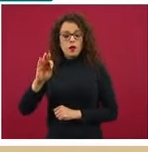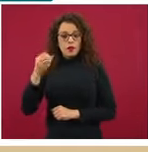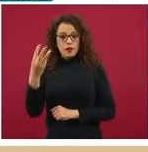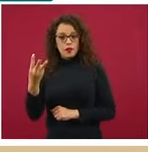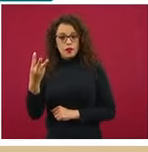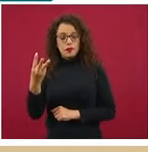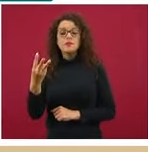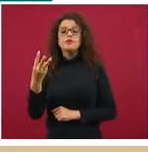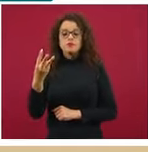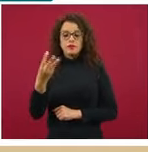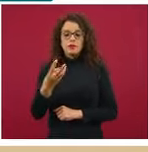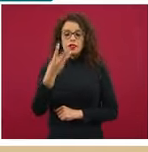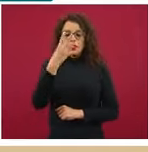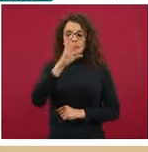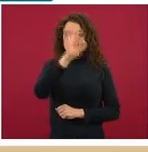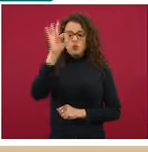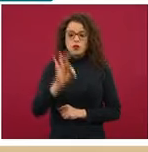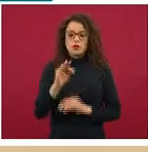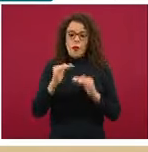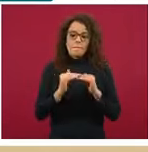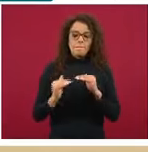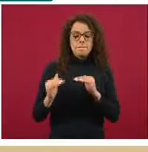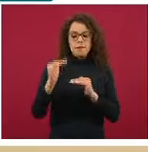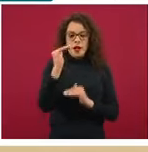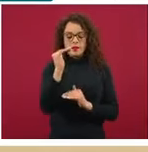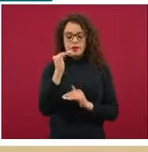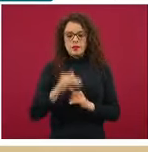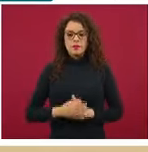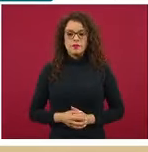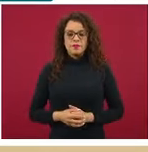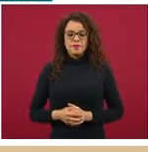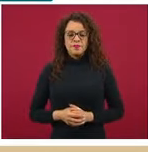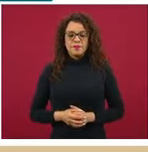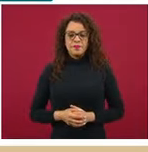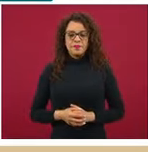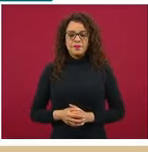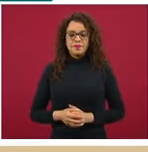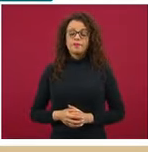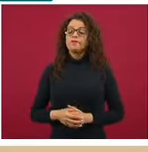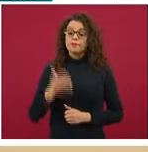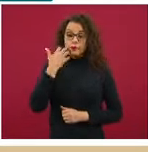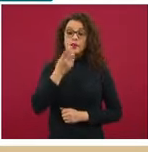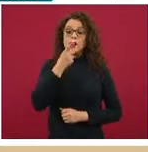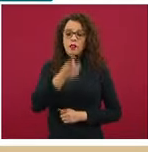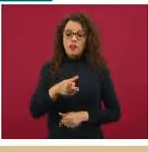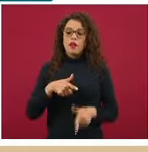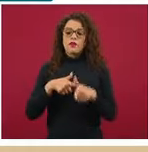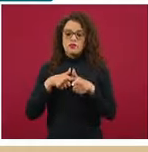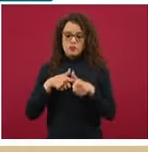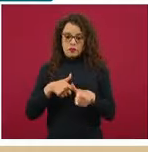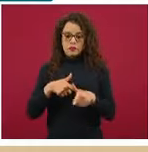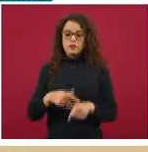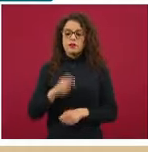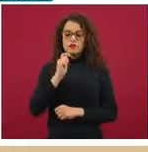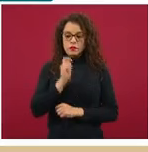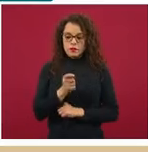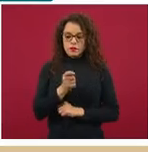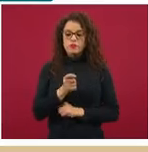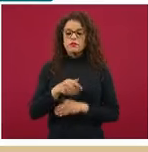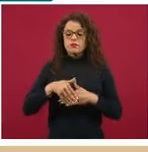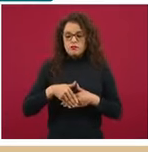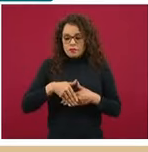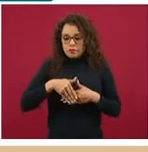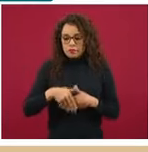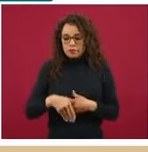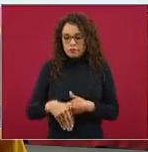más 3%, lo cual continúa entonces con la tendencia que vemos que se produce